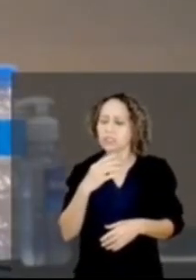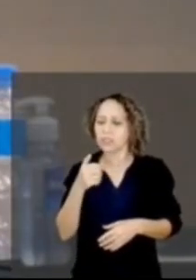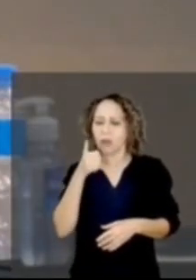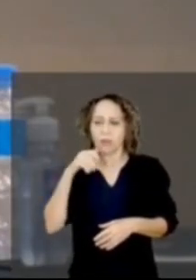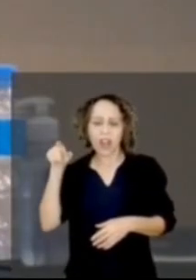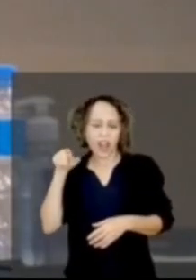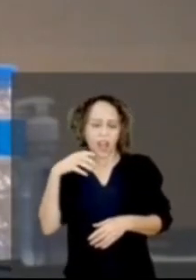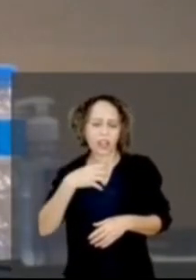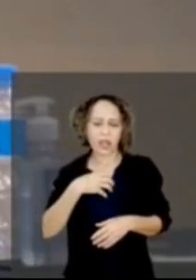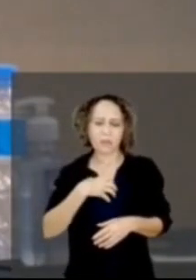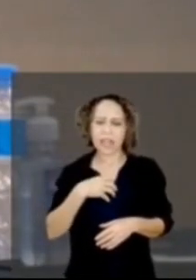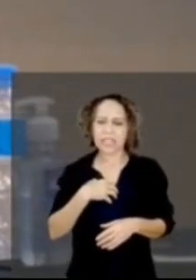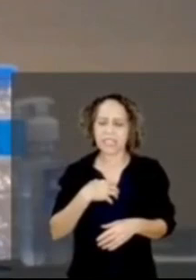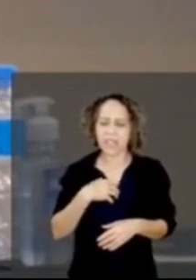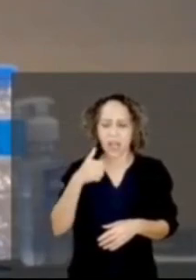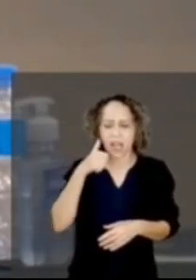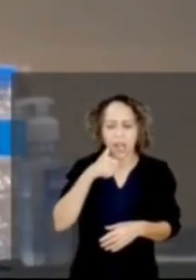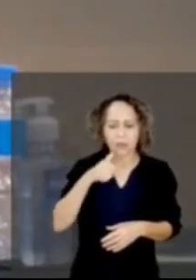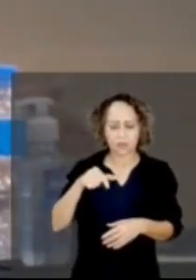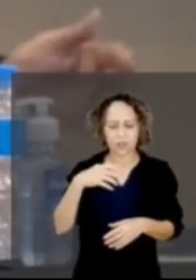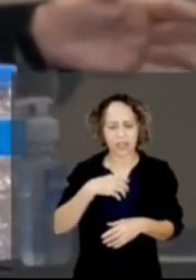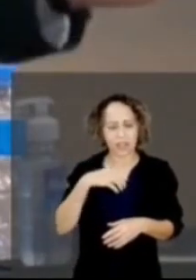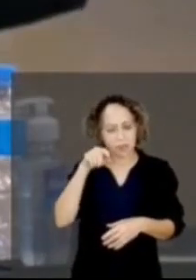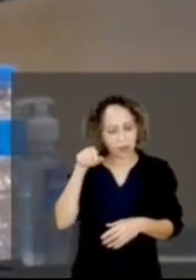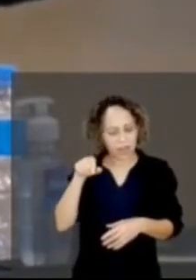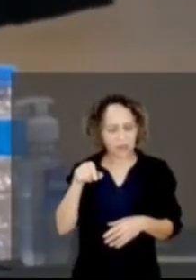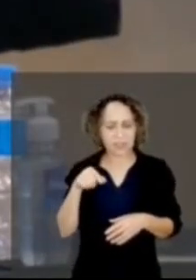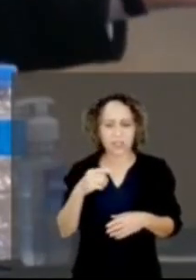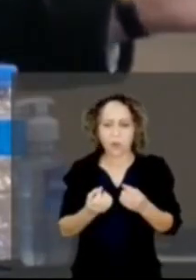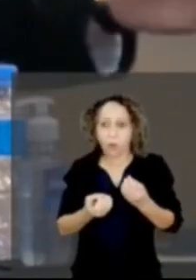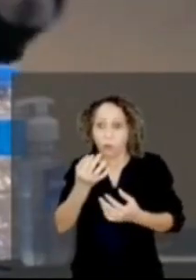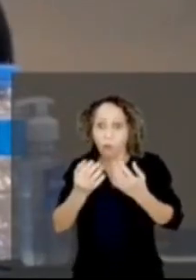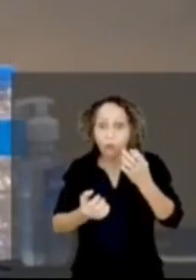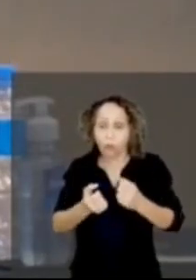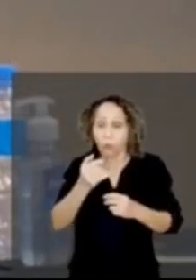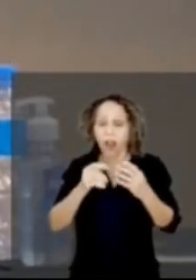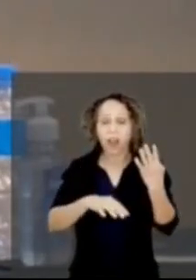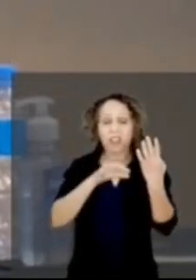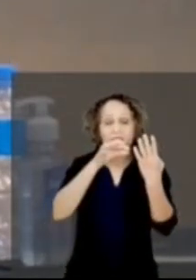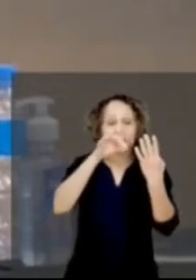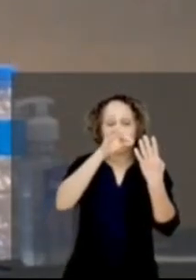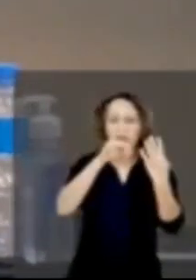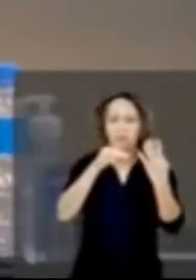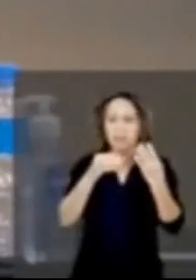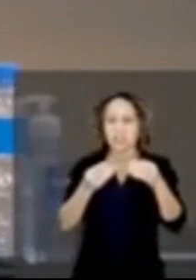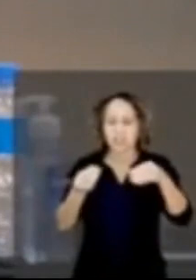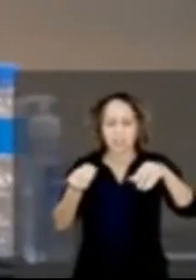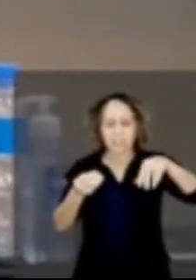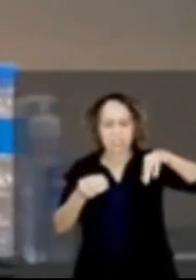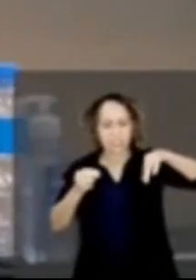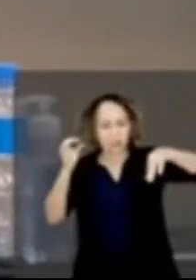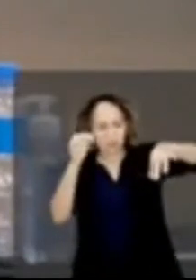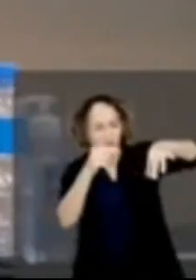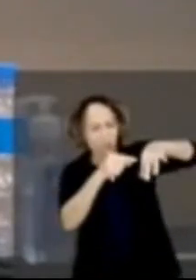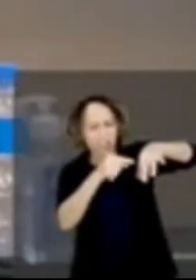mueren intentando hacer un aborto porque es prohibido, pero la madame puede ir a hacerse un aborto en París o elegir Berlín, cuando la verdad es que debería